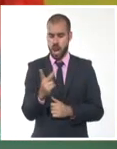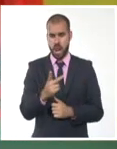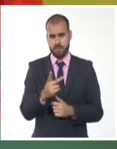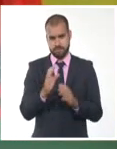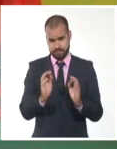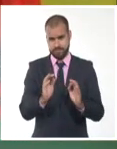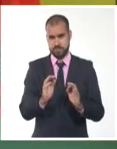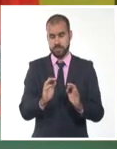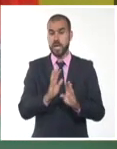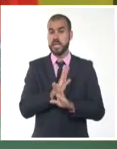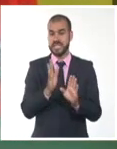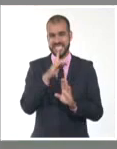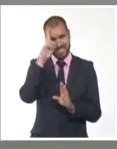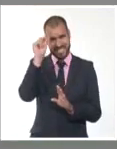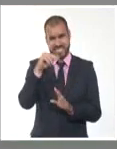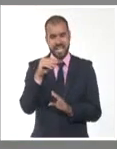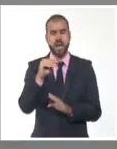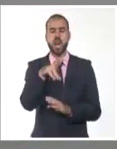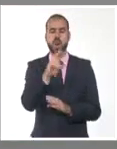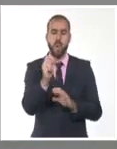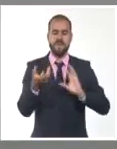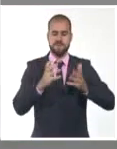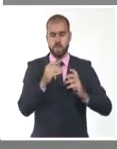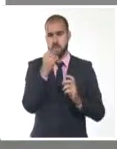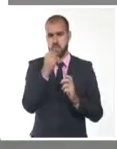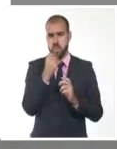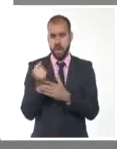lo que ha permitido identificar nuevas áreas de interés mutuo y desarrollar nuevos proyectos.